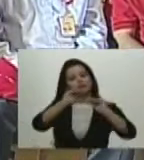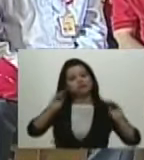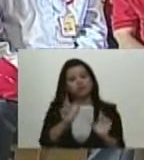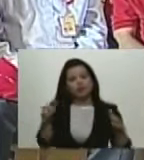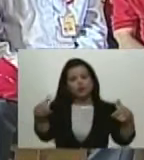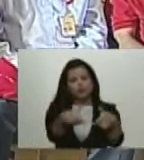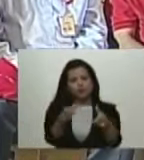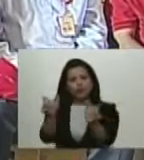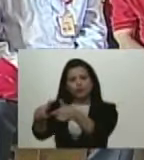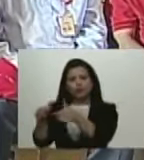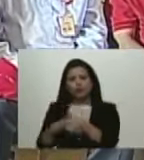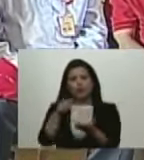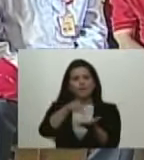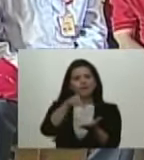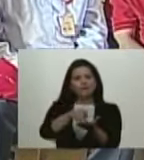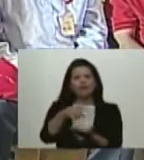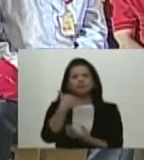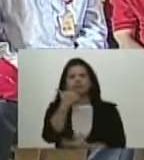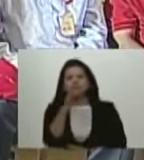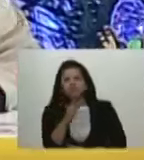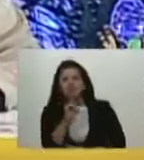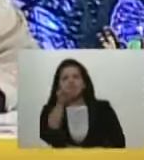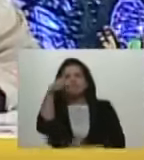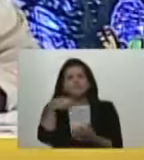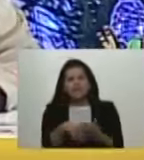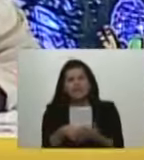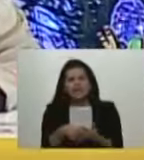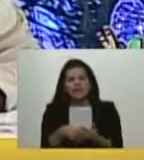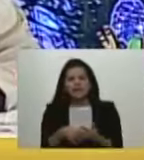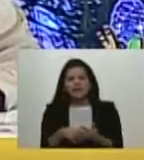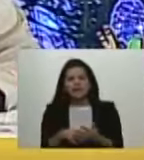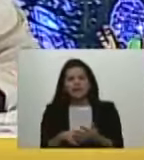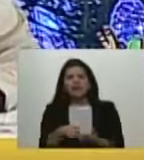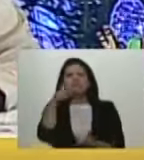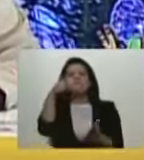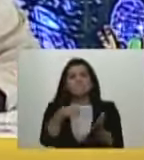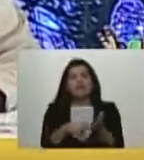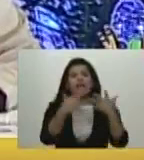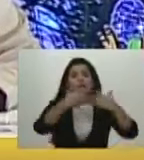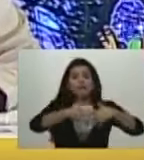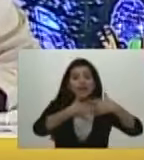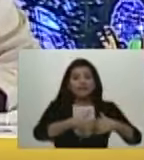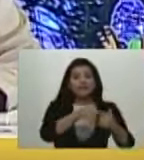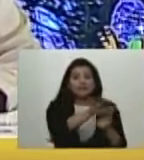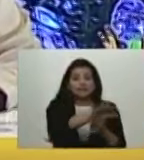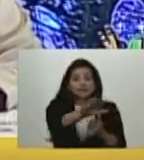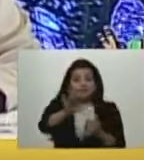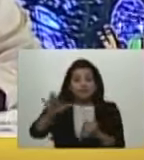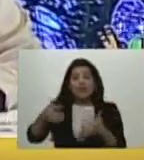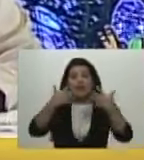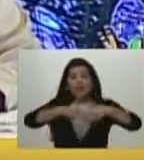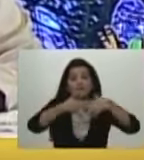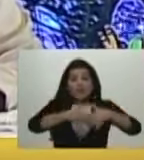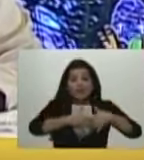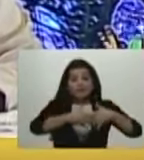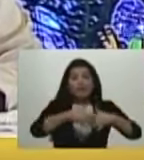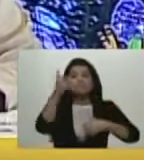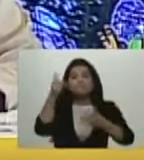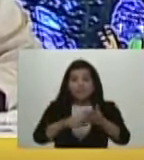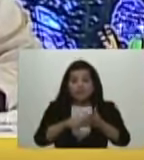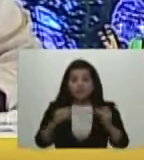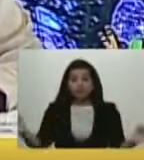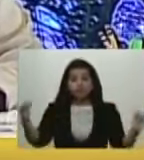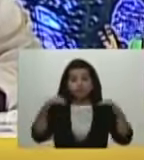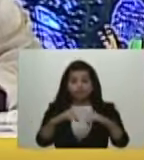más de 1000 empresas más de 1,000 empresas.